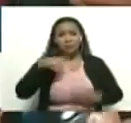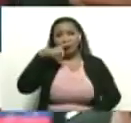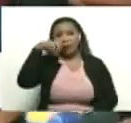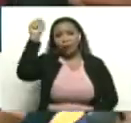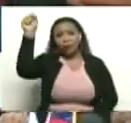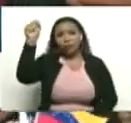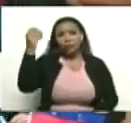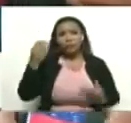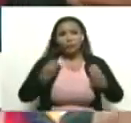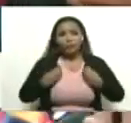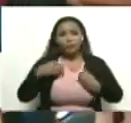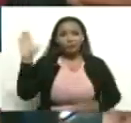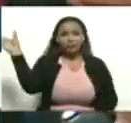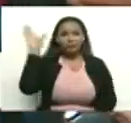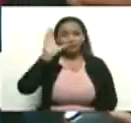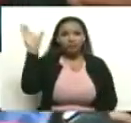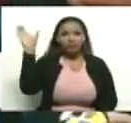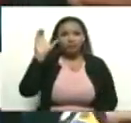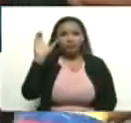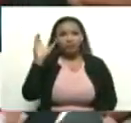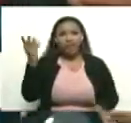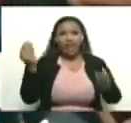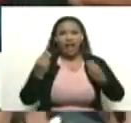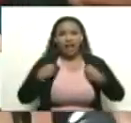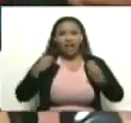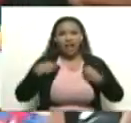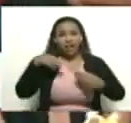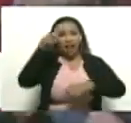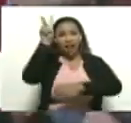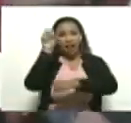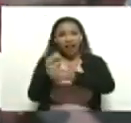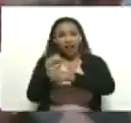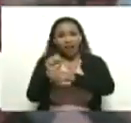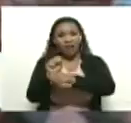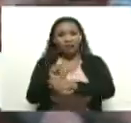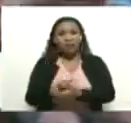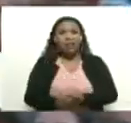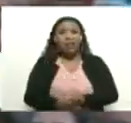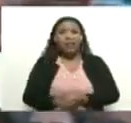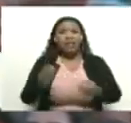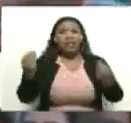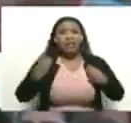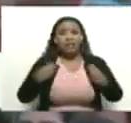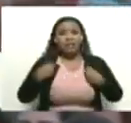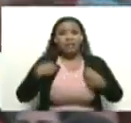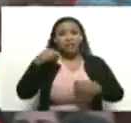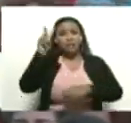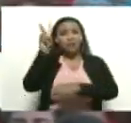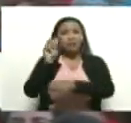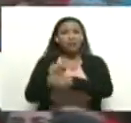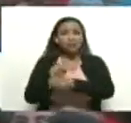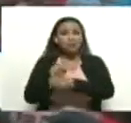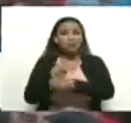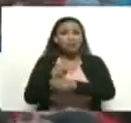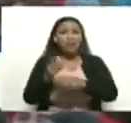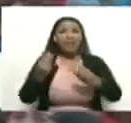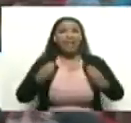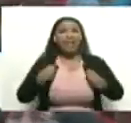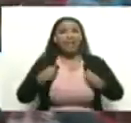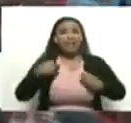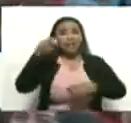¡Que viva Caracas! ¡Que viva la Vega! ¡Que viva la Vega! ¡Que viva la